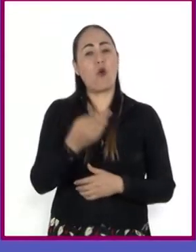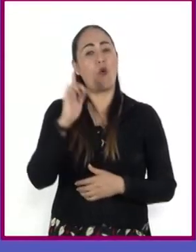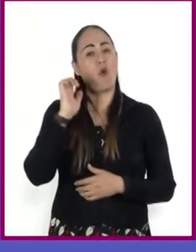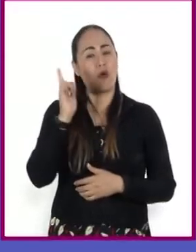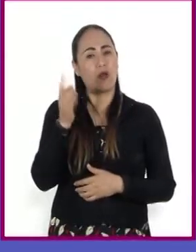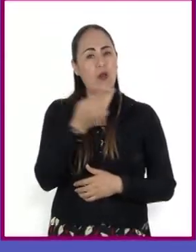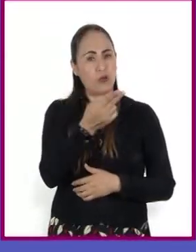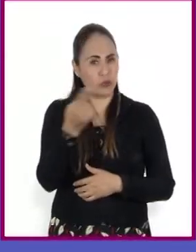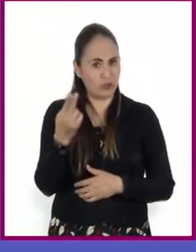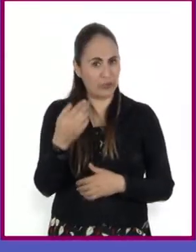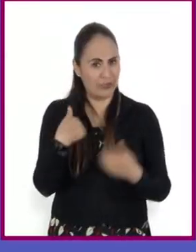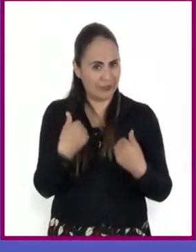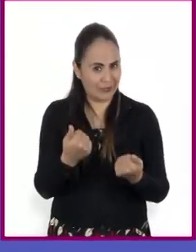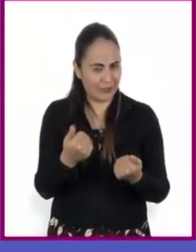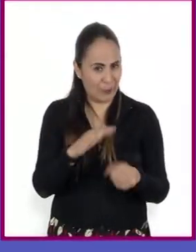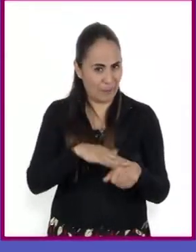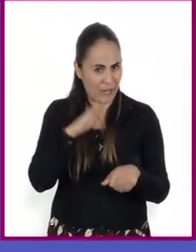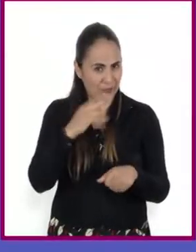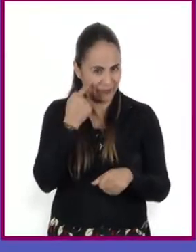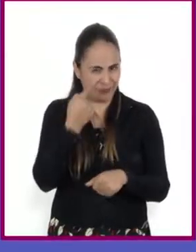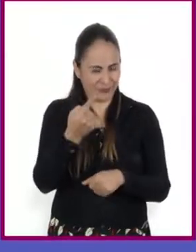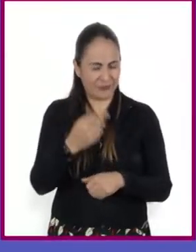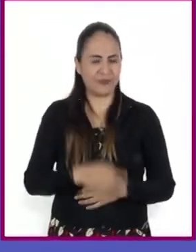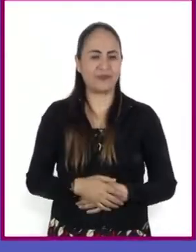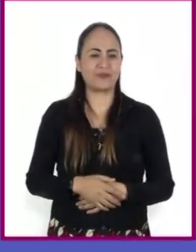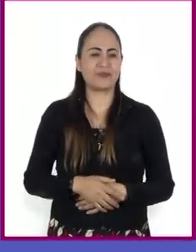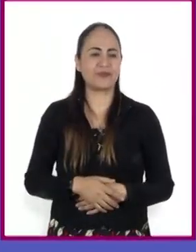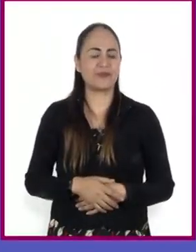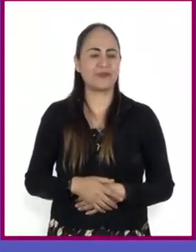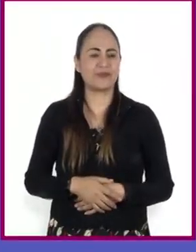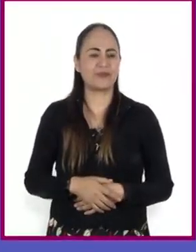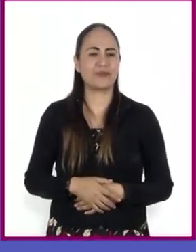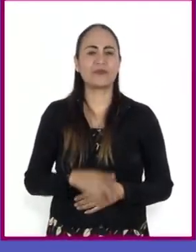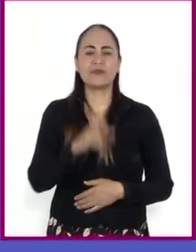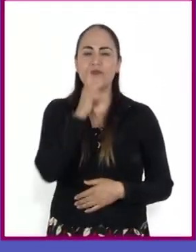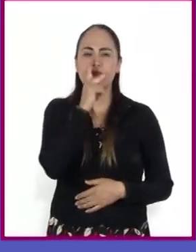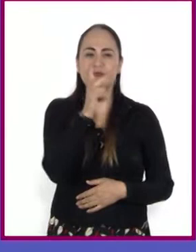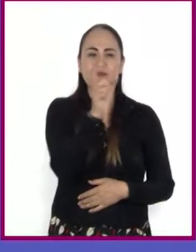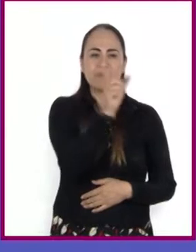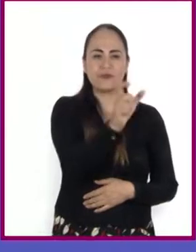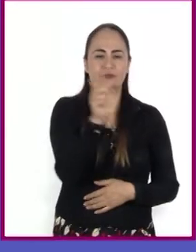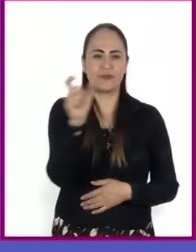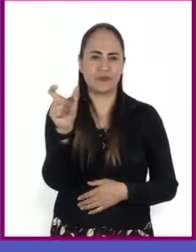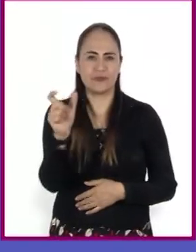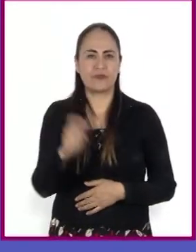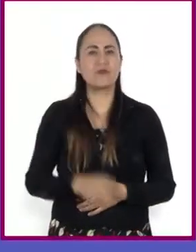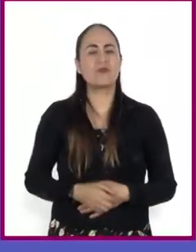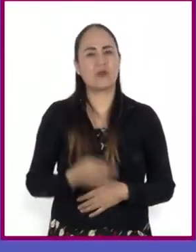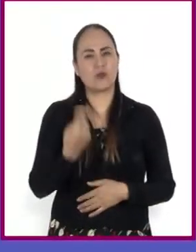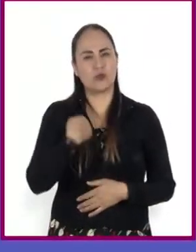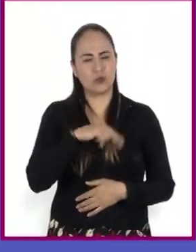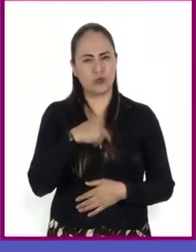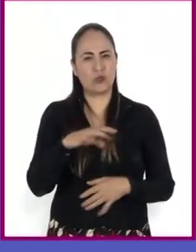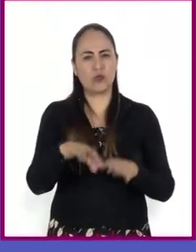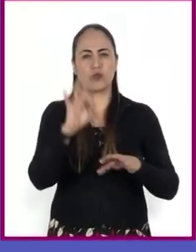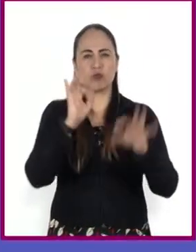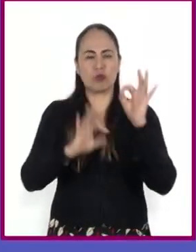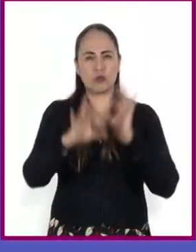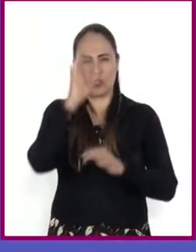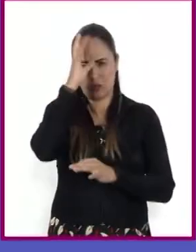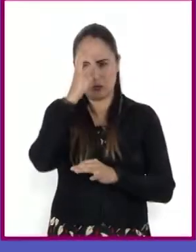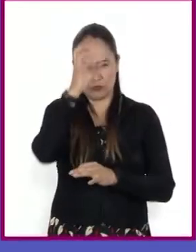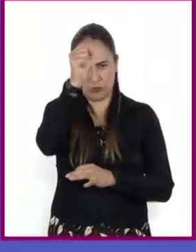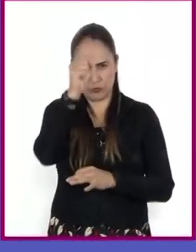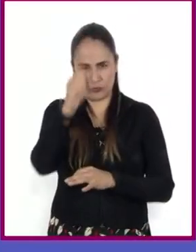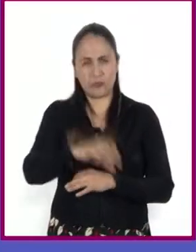claro después de ver el siguiente ejemplo. Vamos a revisar el fragmento de un texto a partir del cual retomaremos algunos conceptos,